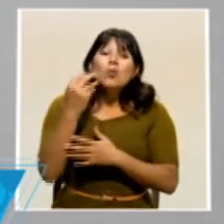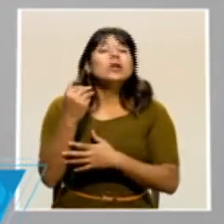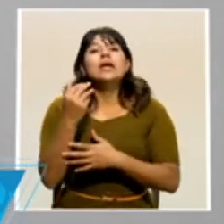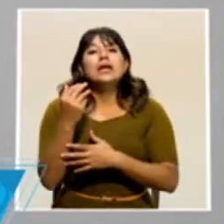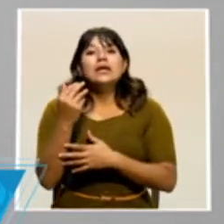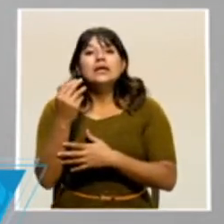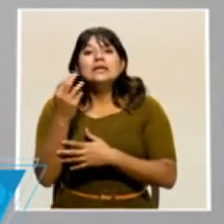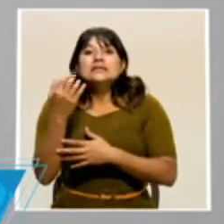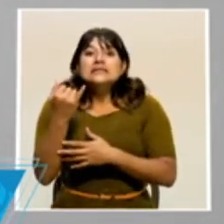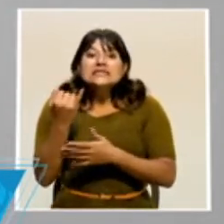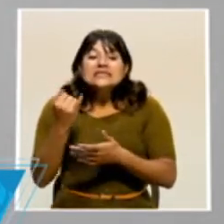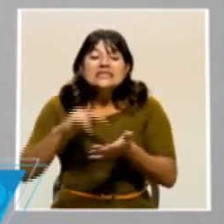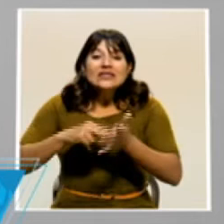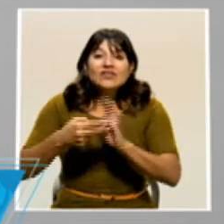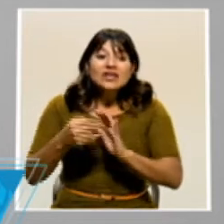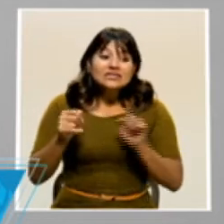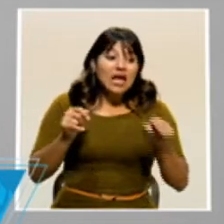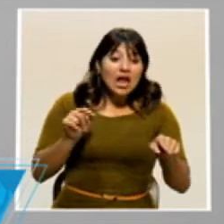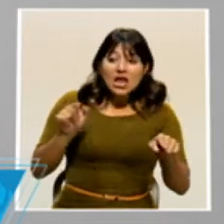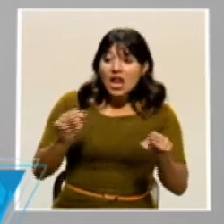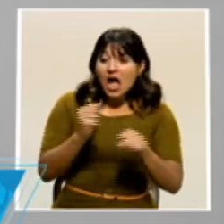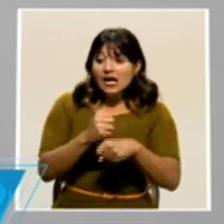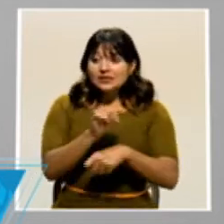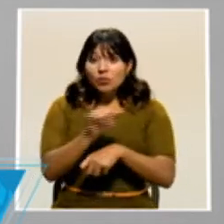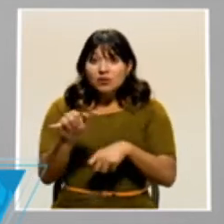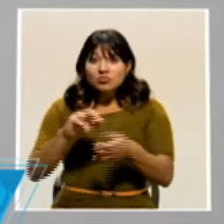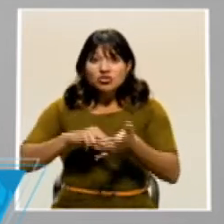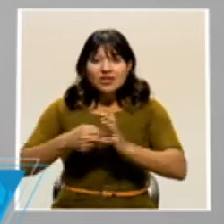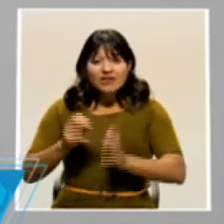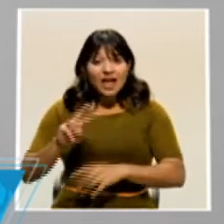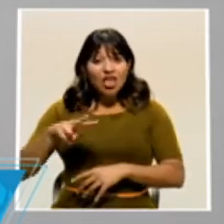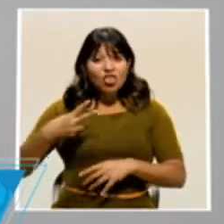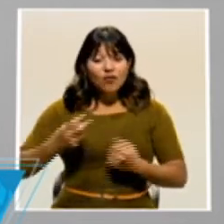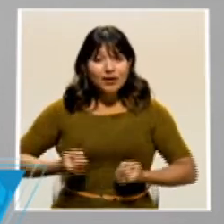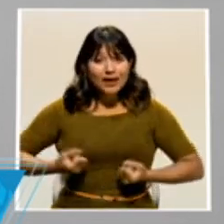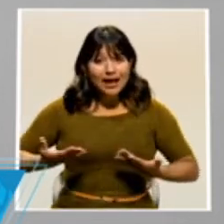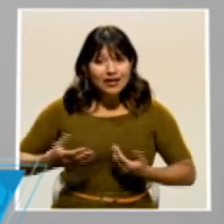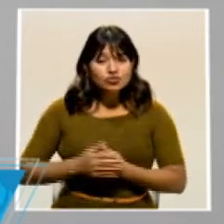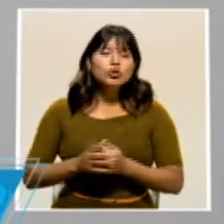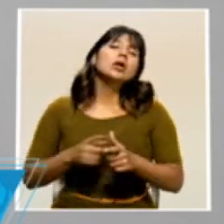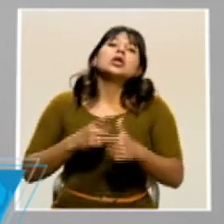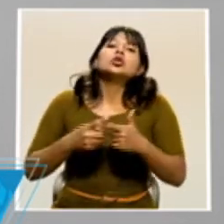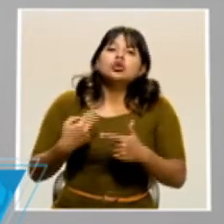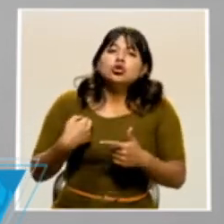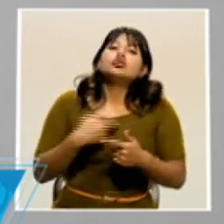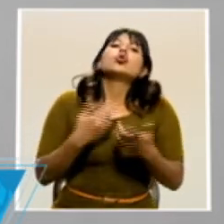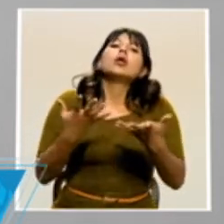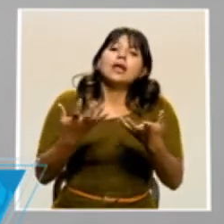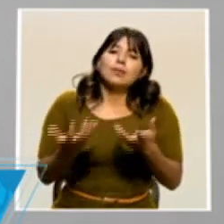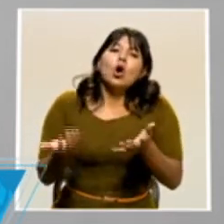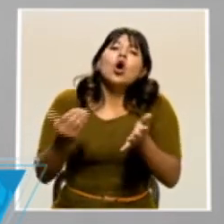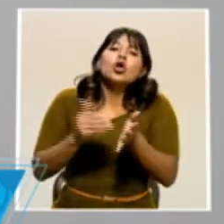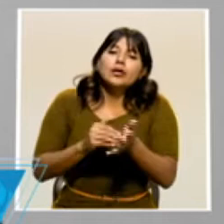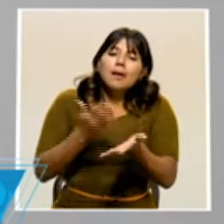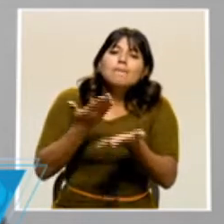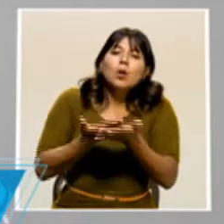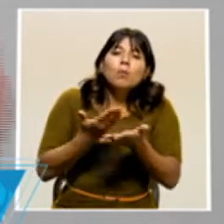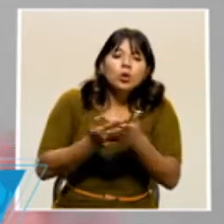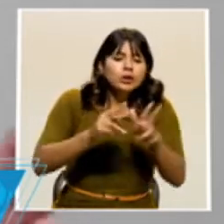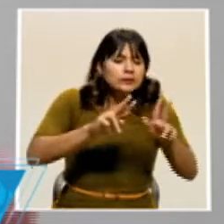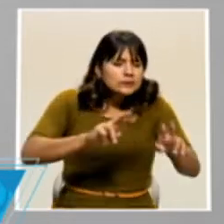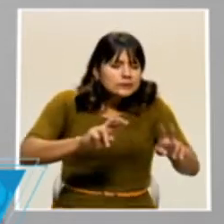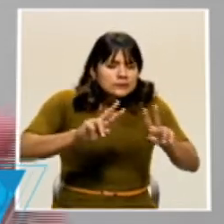doble gasto, ¿verdad? Entonces, en ese sentido, lo que estamos pidiendo es revisar. No estamos diciendo cierre